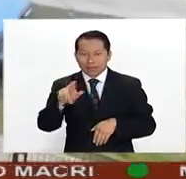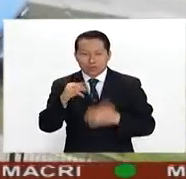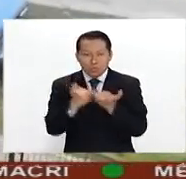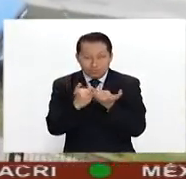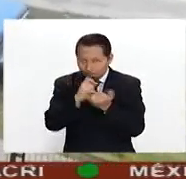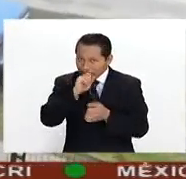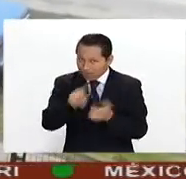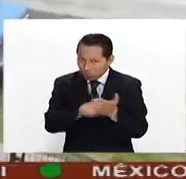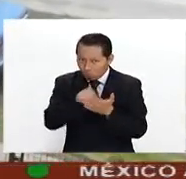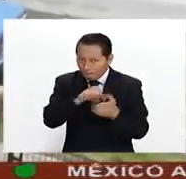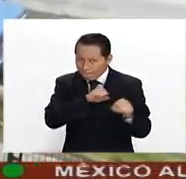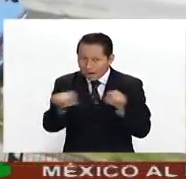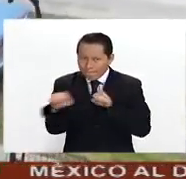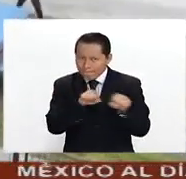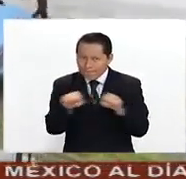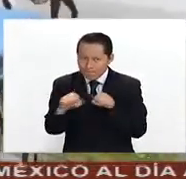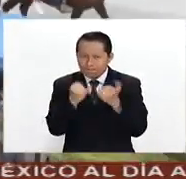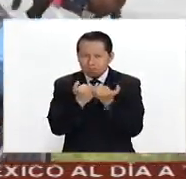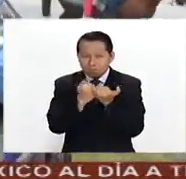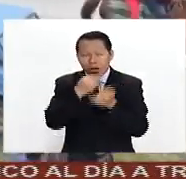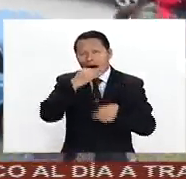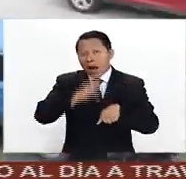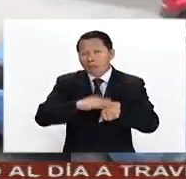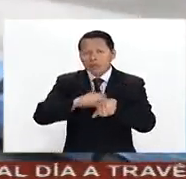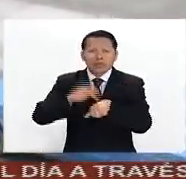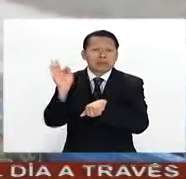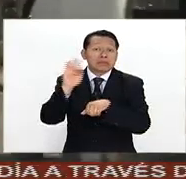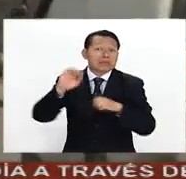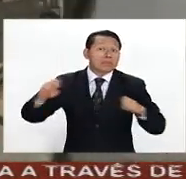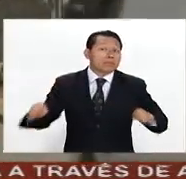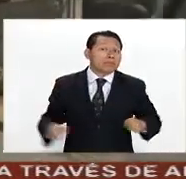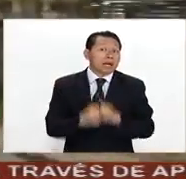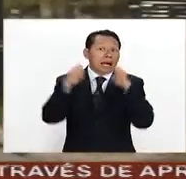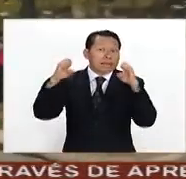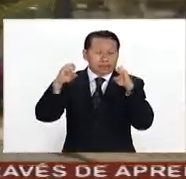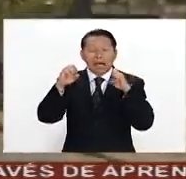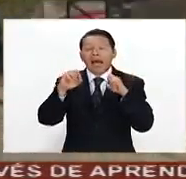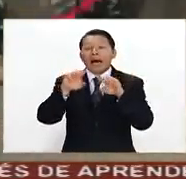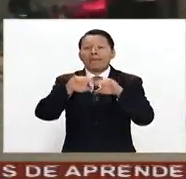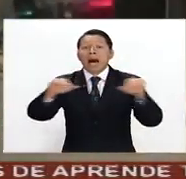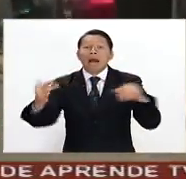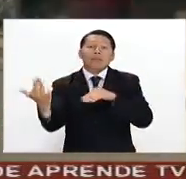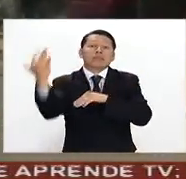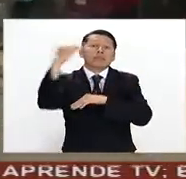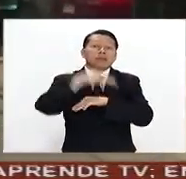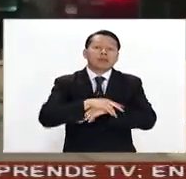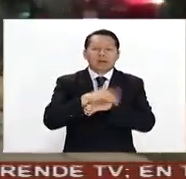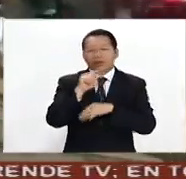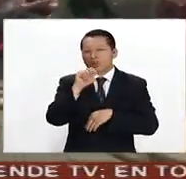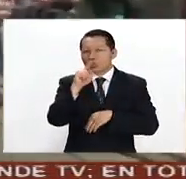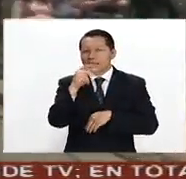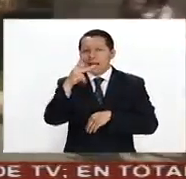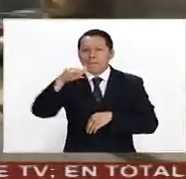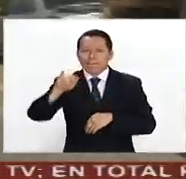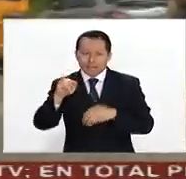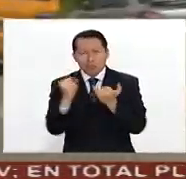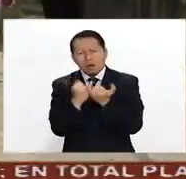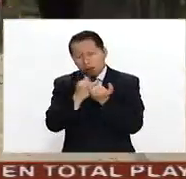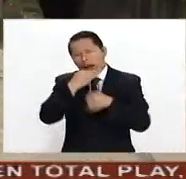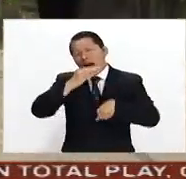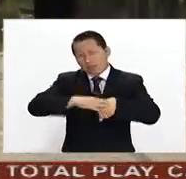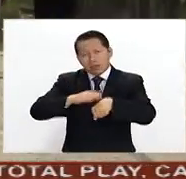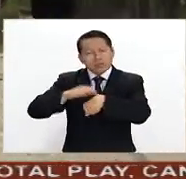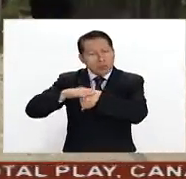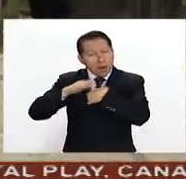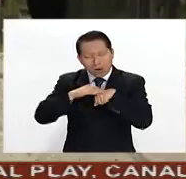país andino, donde incluso una alerta de tsunami llamó a la población para que se pudiera alejar de la costa. A pesar de la